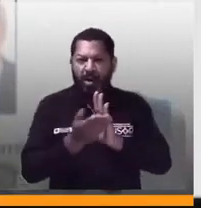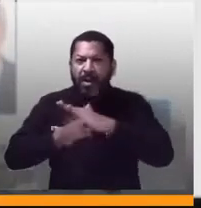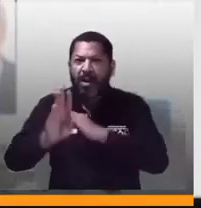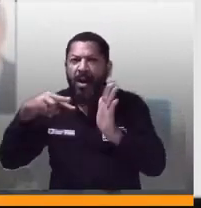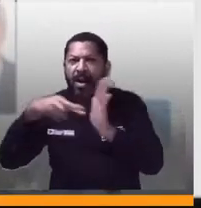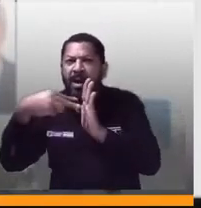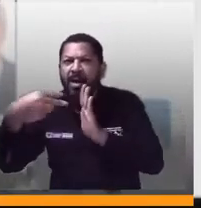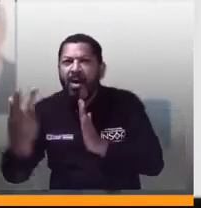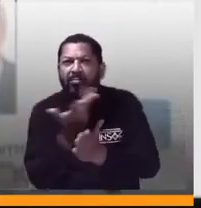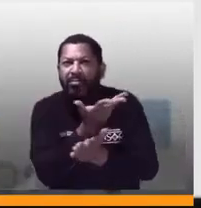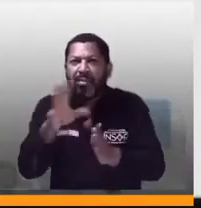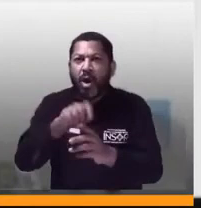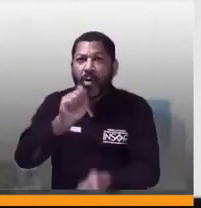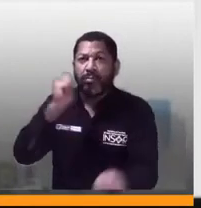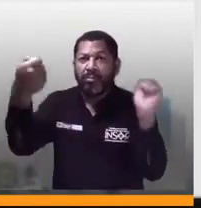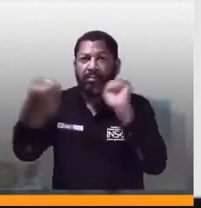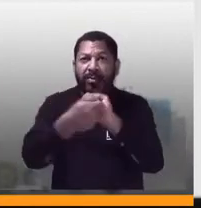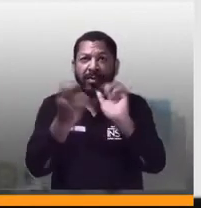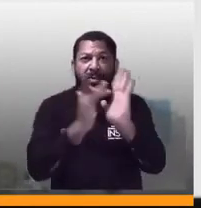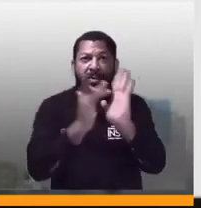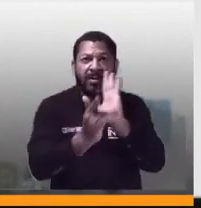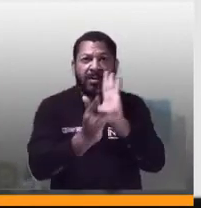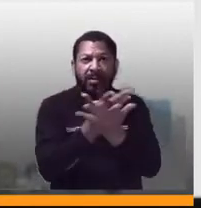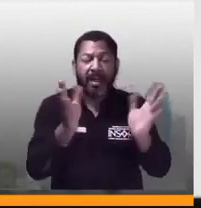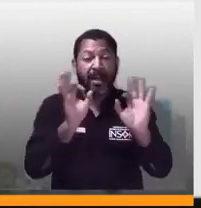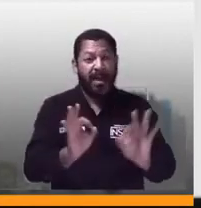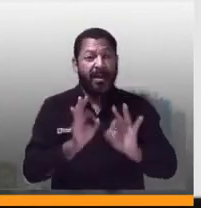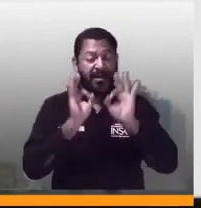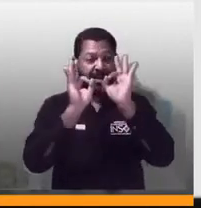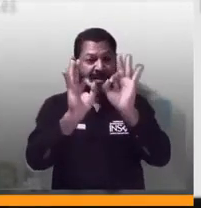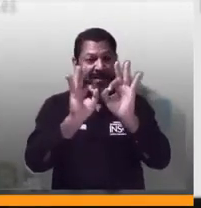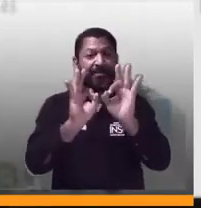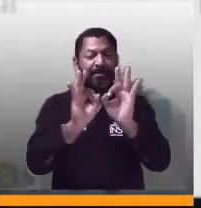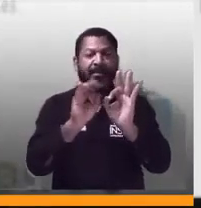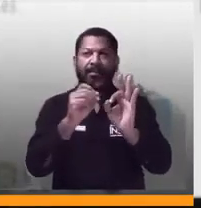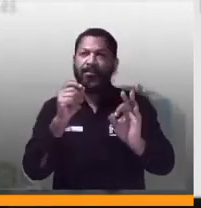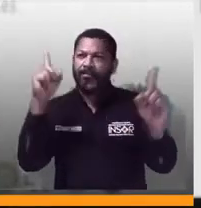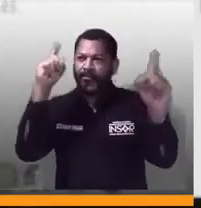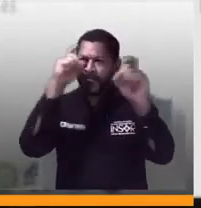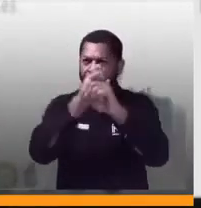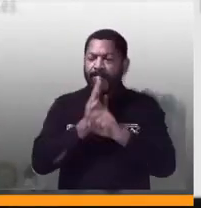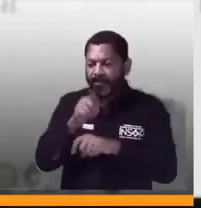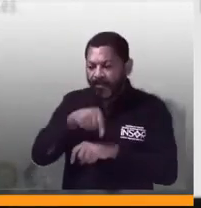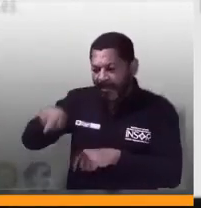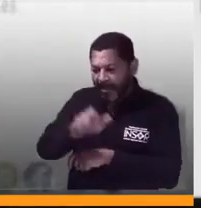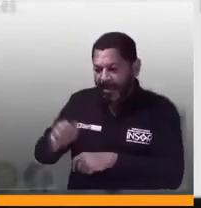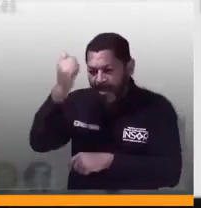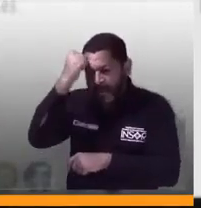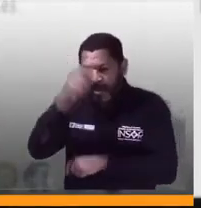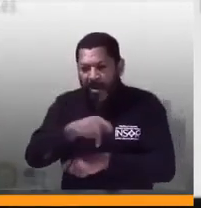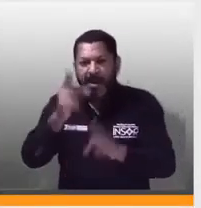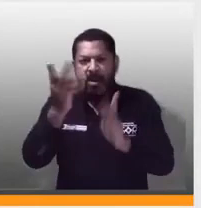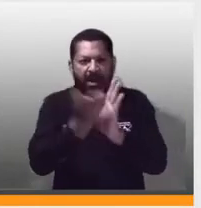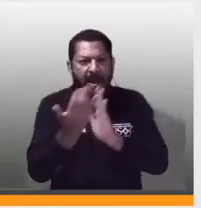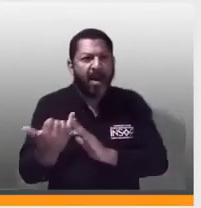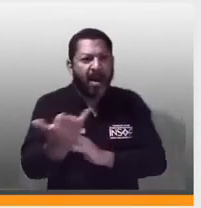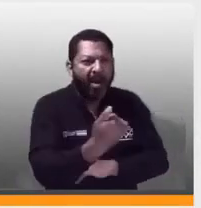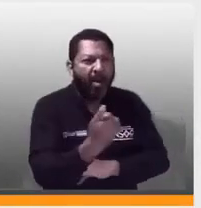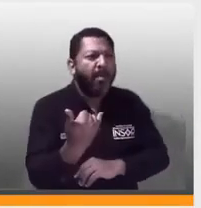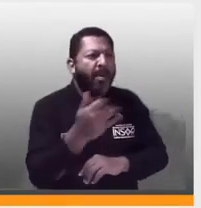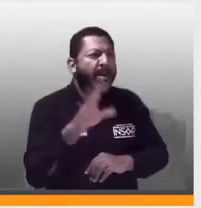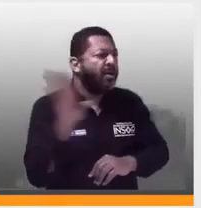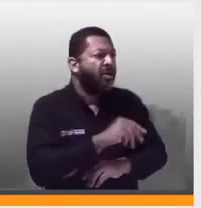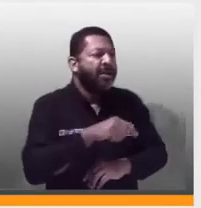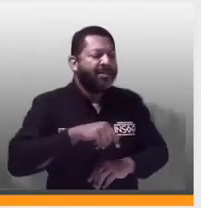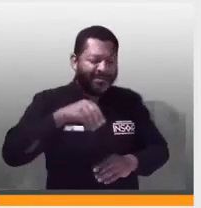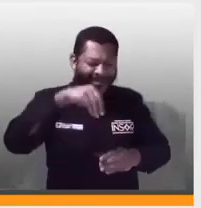introducción de tecnologías acompañada de transformación digital con calidad, pensando en los maestros, pensando en los administrativos,